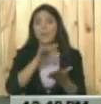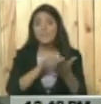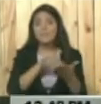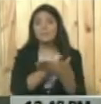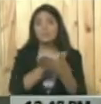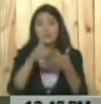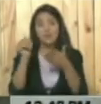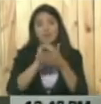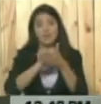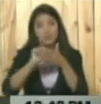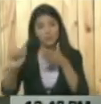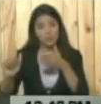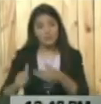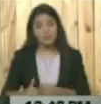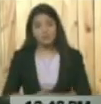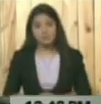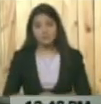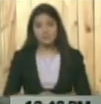95.000 millones de dólares,